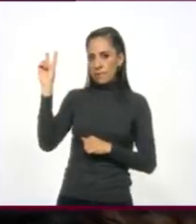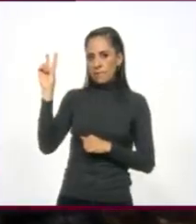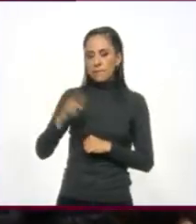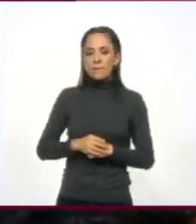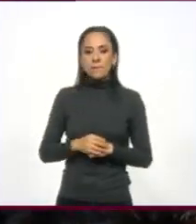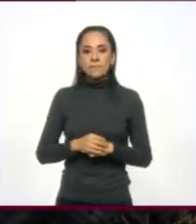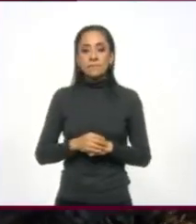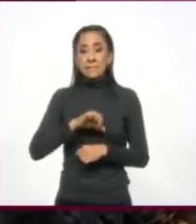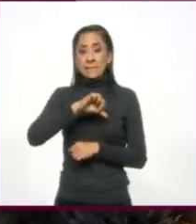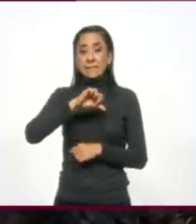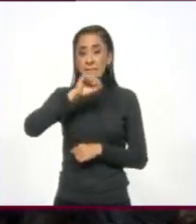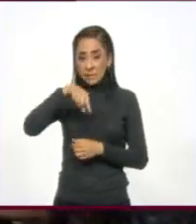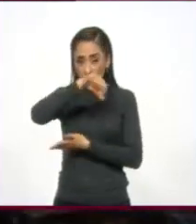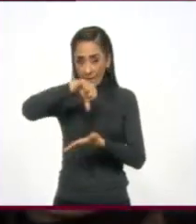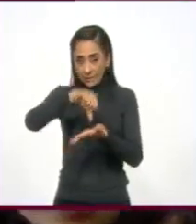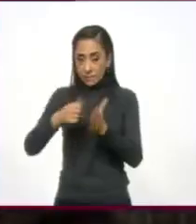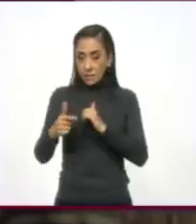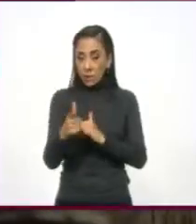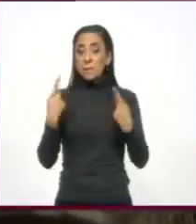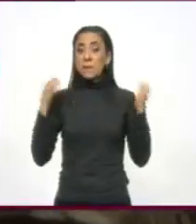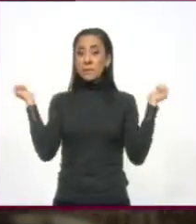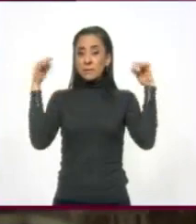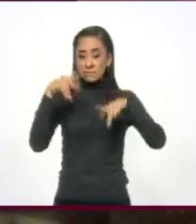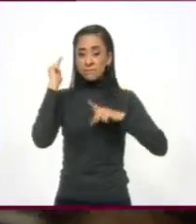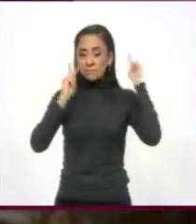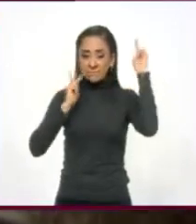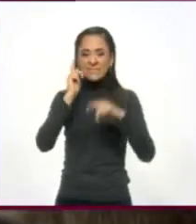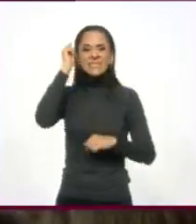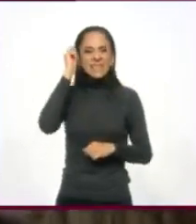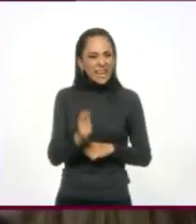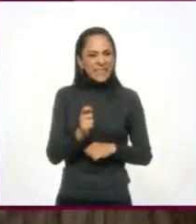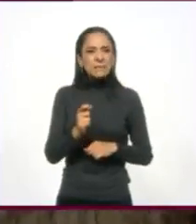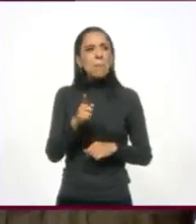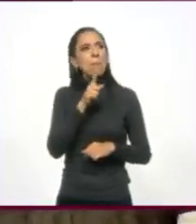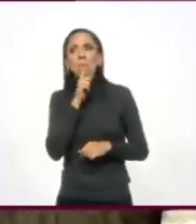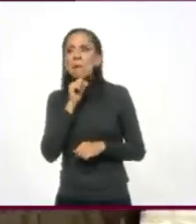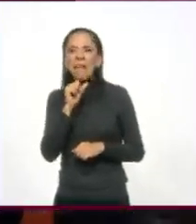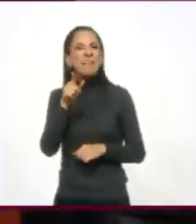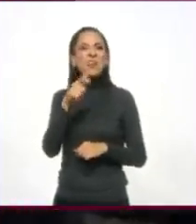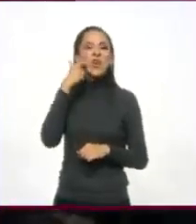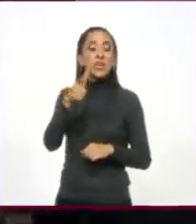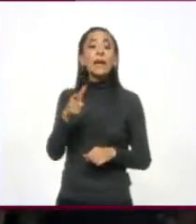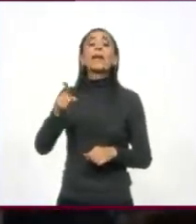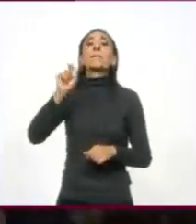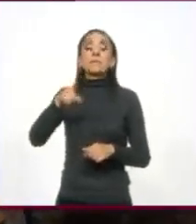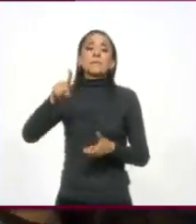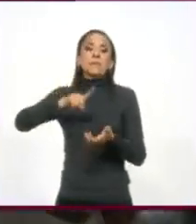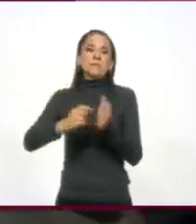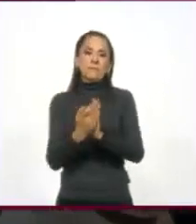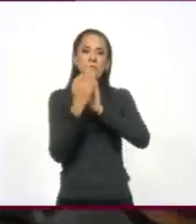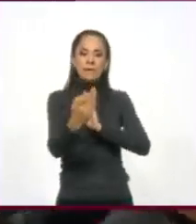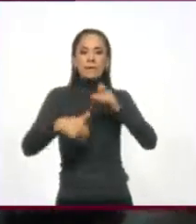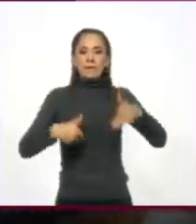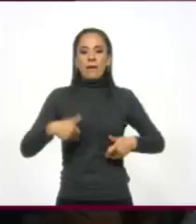En pleno centro guanajuatense, los visitantes, en el intento de eliminar cualquier vacío, concentrados frente al Teatro Juárez, colindantes con